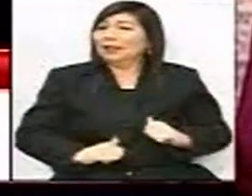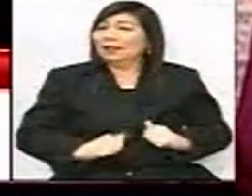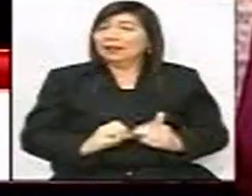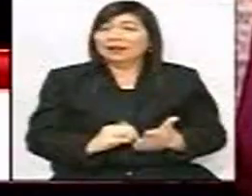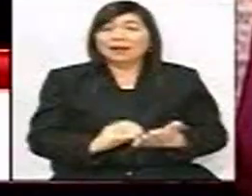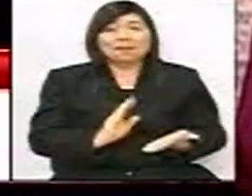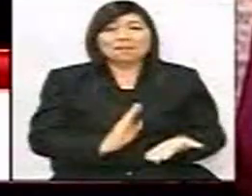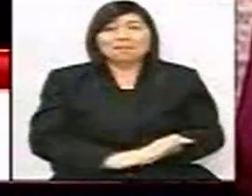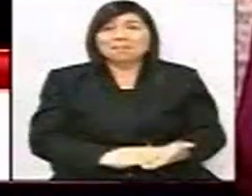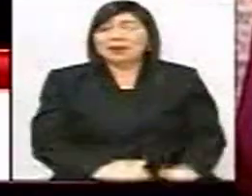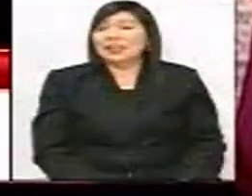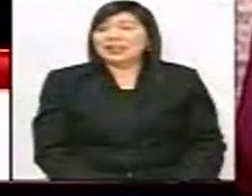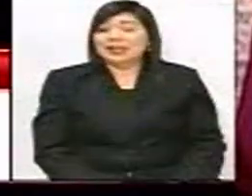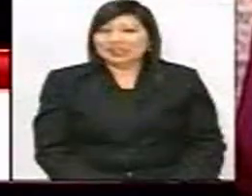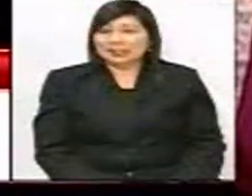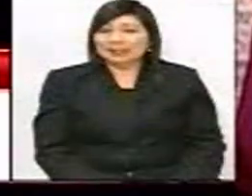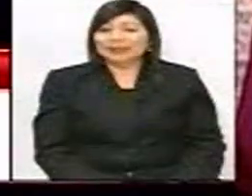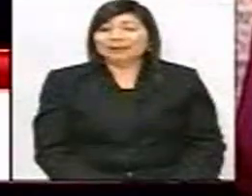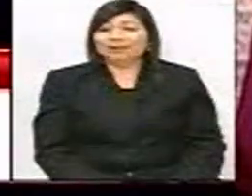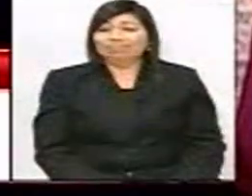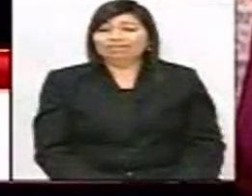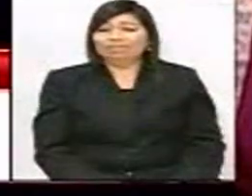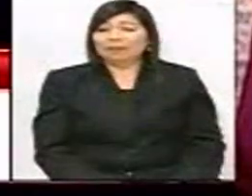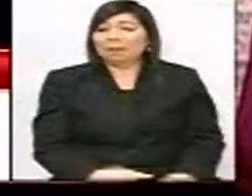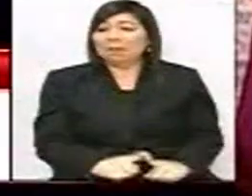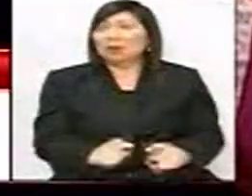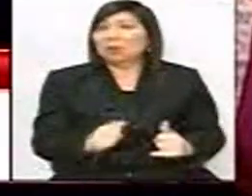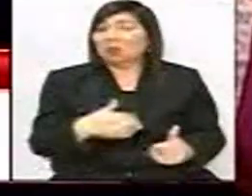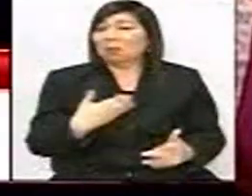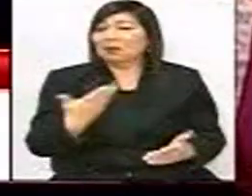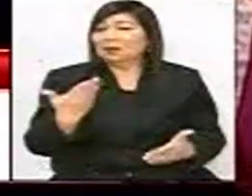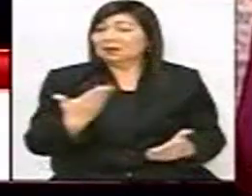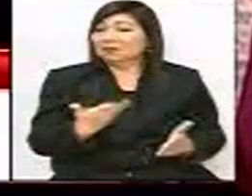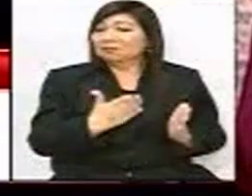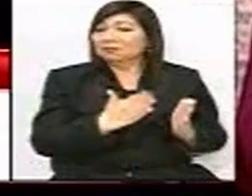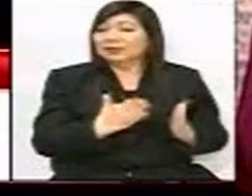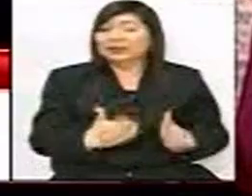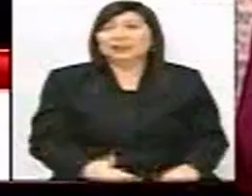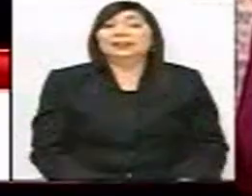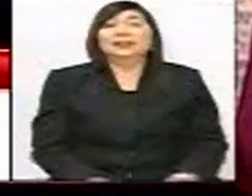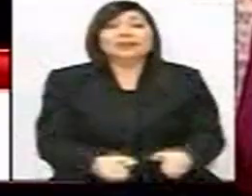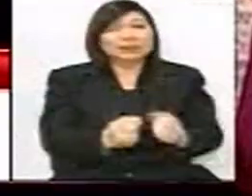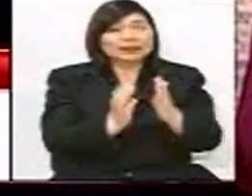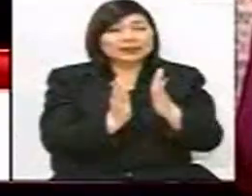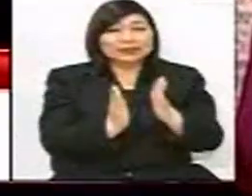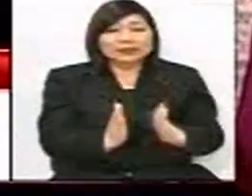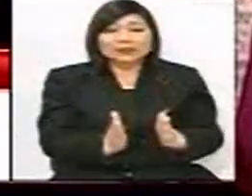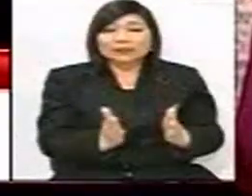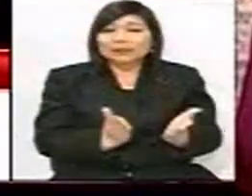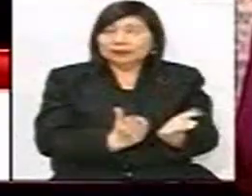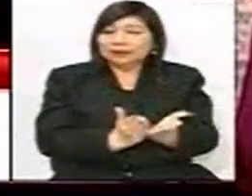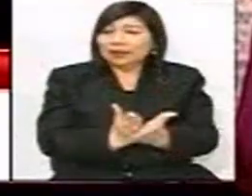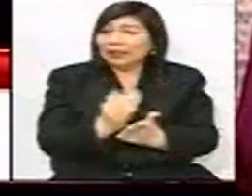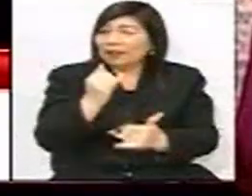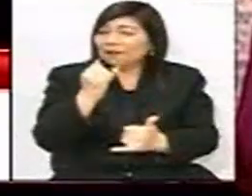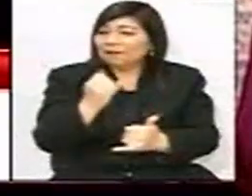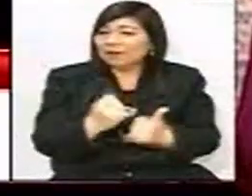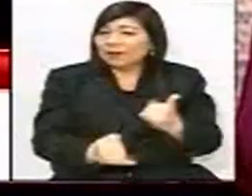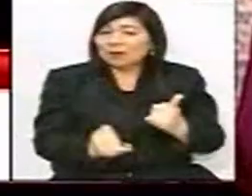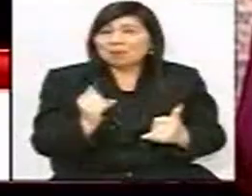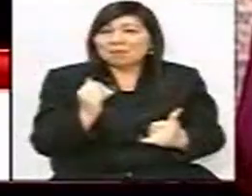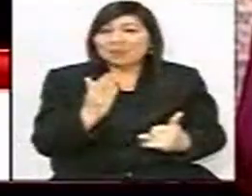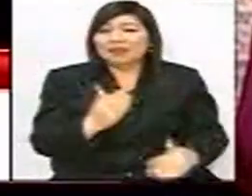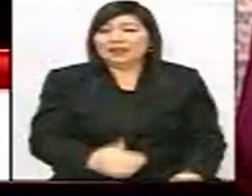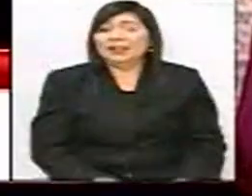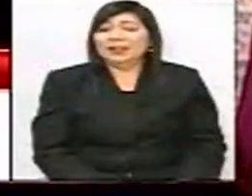manera ilícita en sus concesiones. Pero que puede usted tomar determinaciones firmes en este tramo final de su